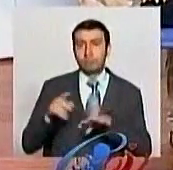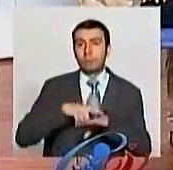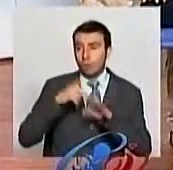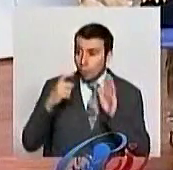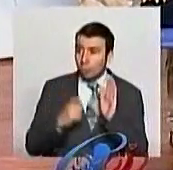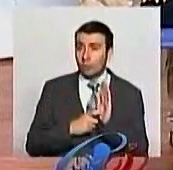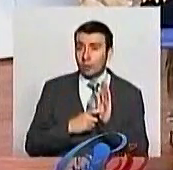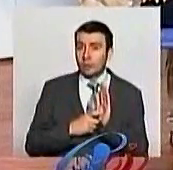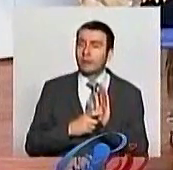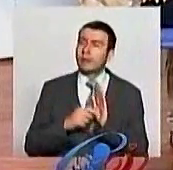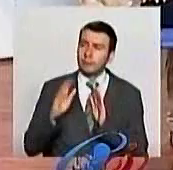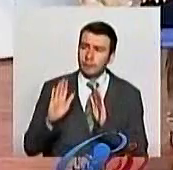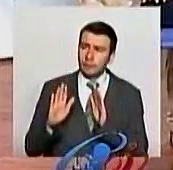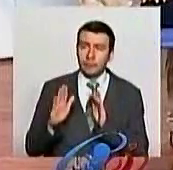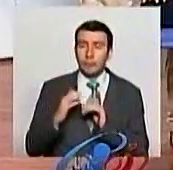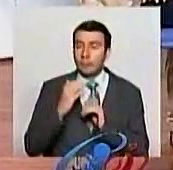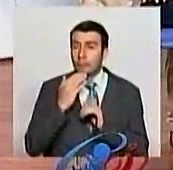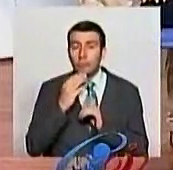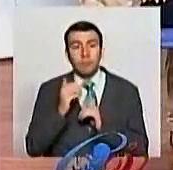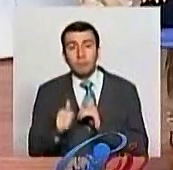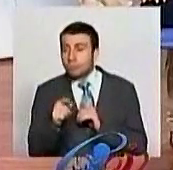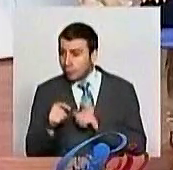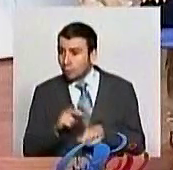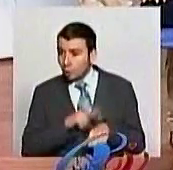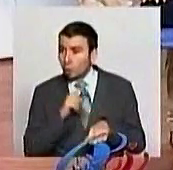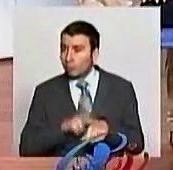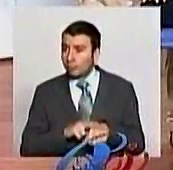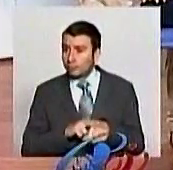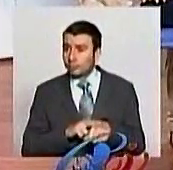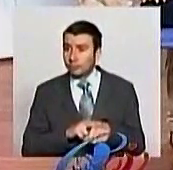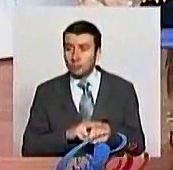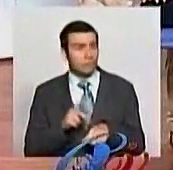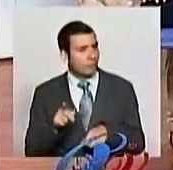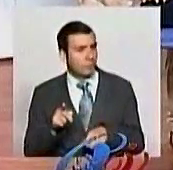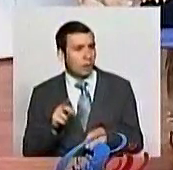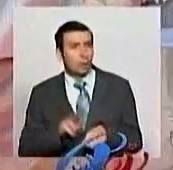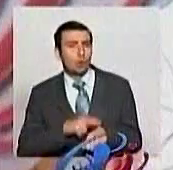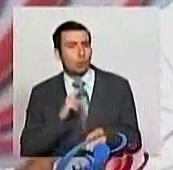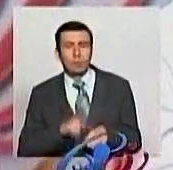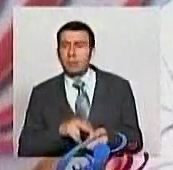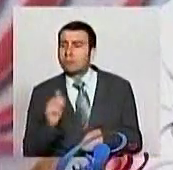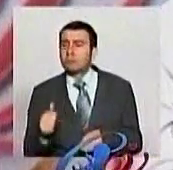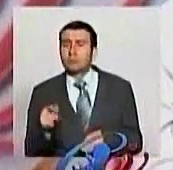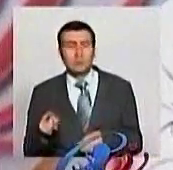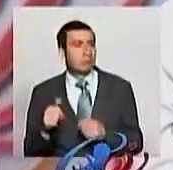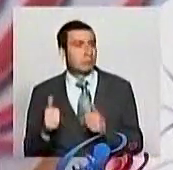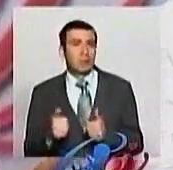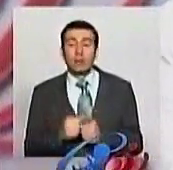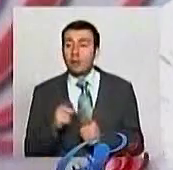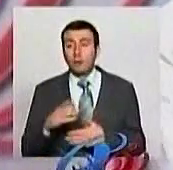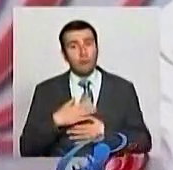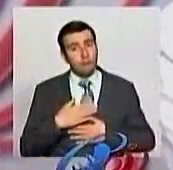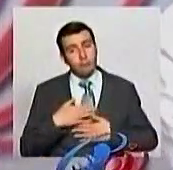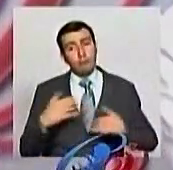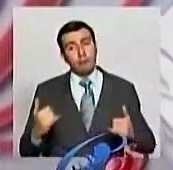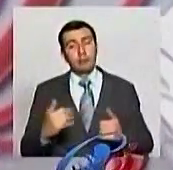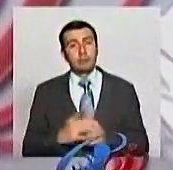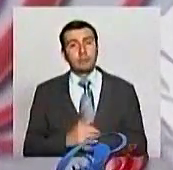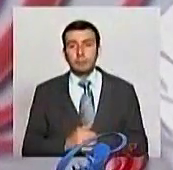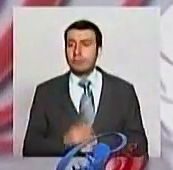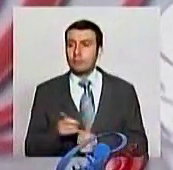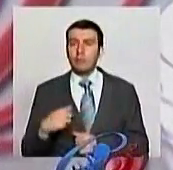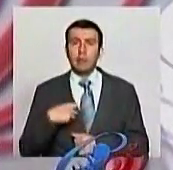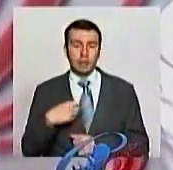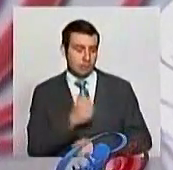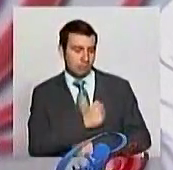o no crecimientos, en el caso del salió normal. En el caso del salió muy bien. Yo quiero felicitarlo porque de verdad sí lo tiene muy